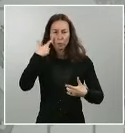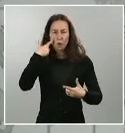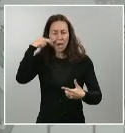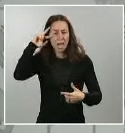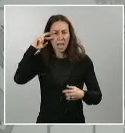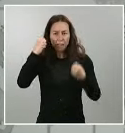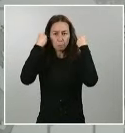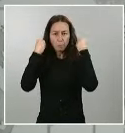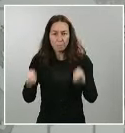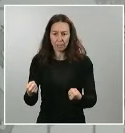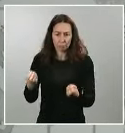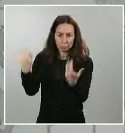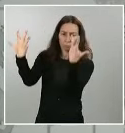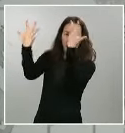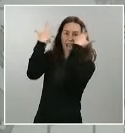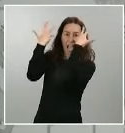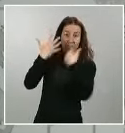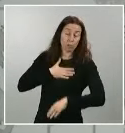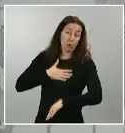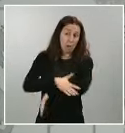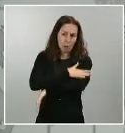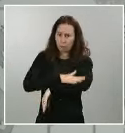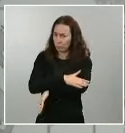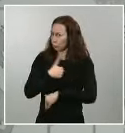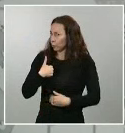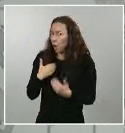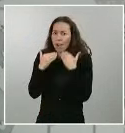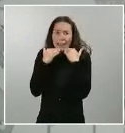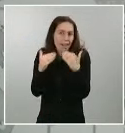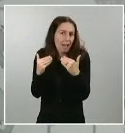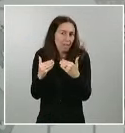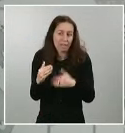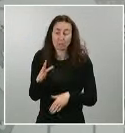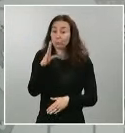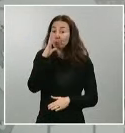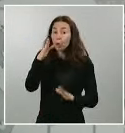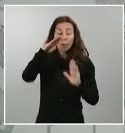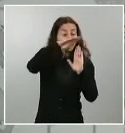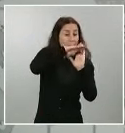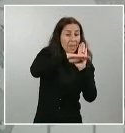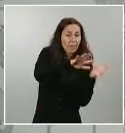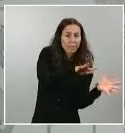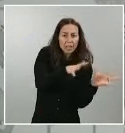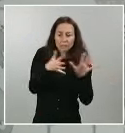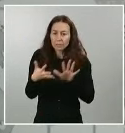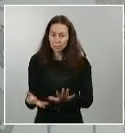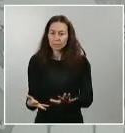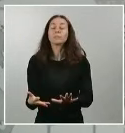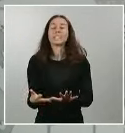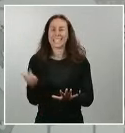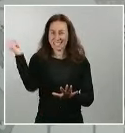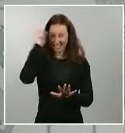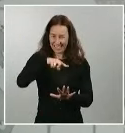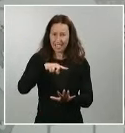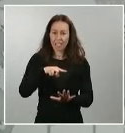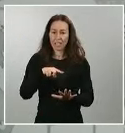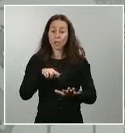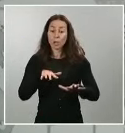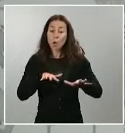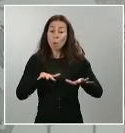siempre agradeceré su compromiso, estoy convencido de que las medidas que estamos implementando están teniendo una reducción de movilidad